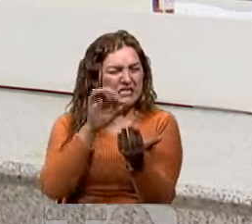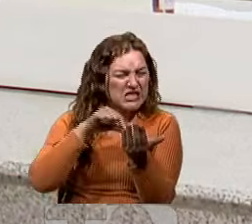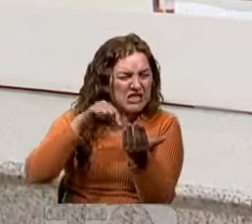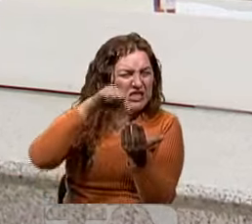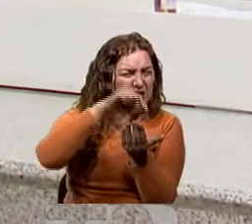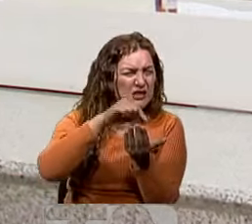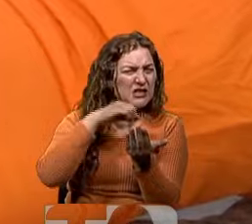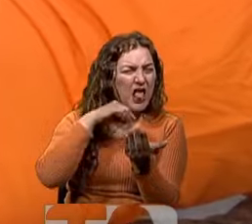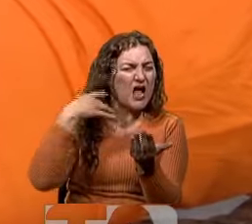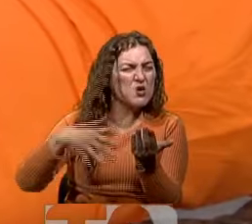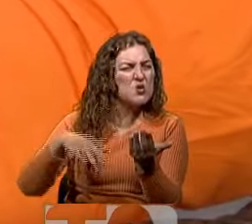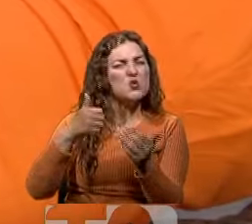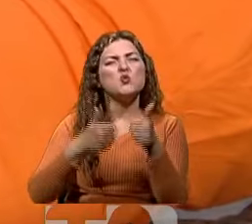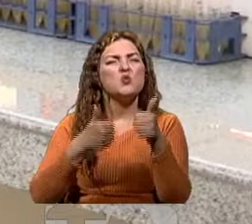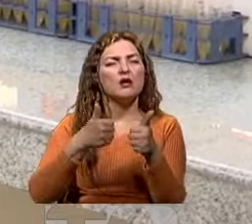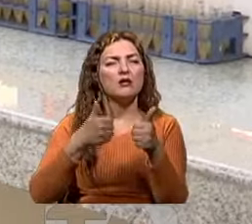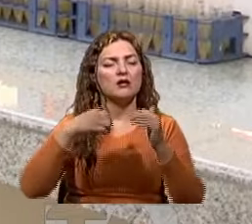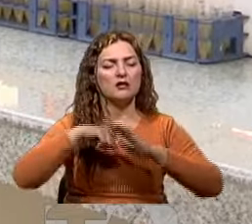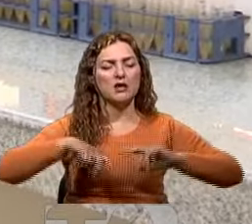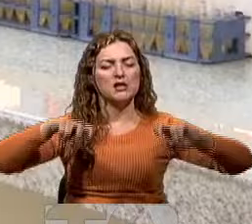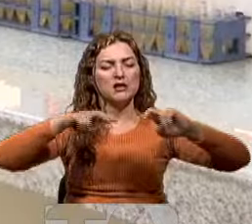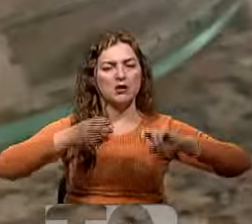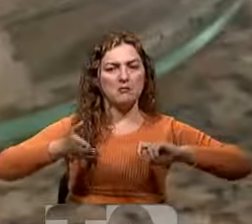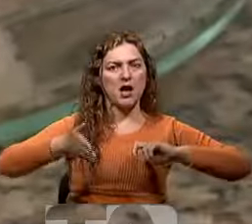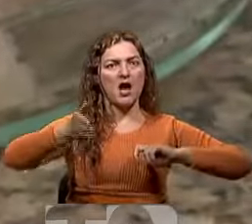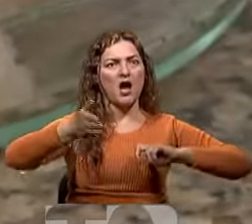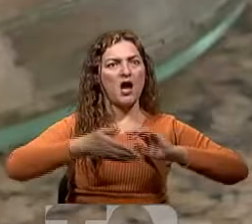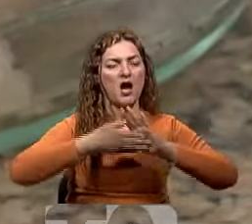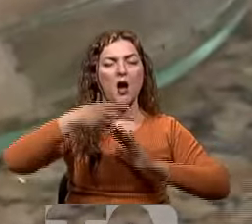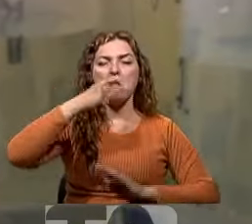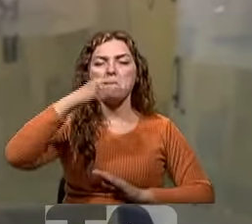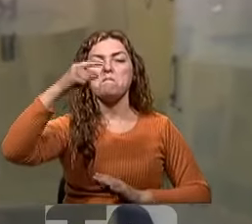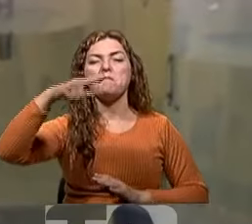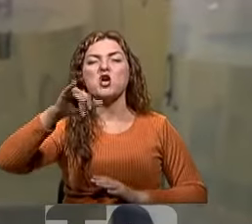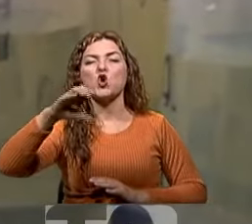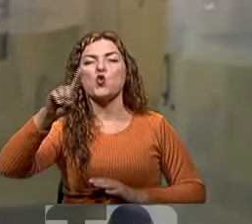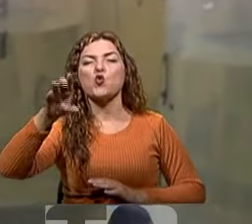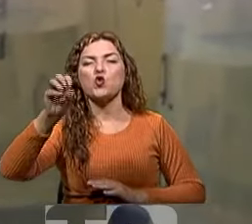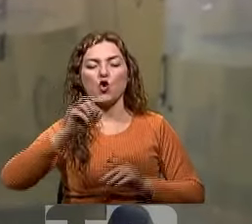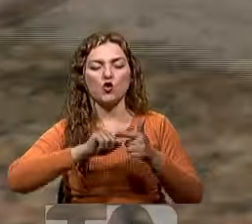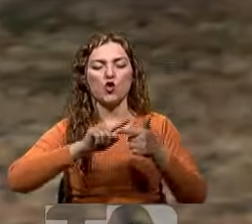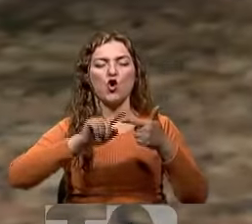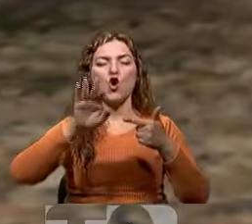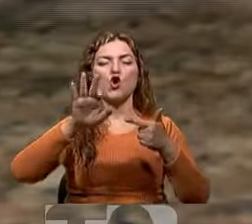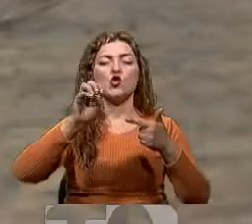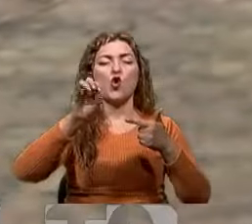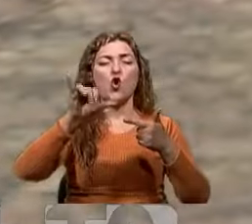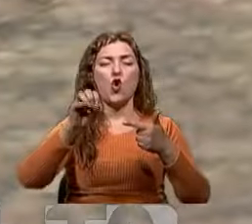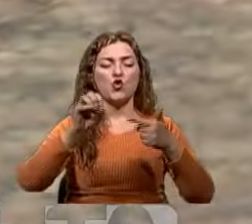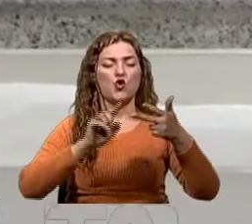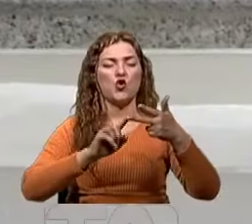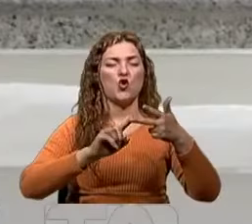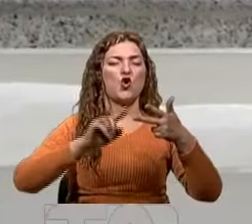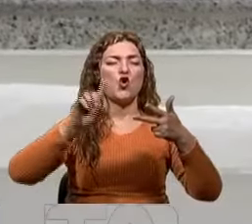concentración de contaminantes. Según el estudio, especies de pescados como picudo y toyo presentaron niveles altos, el dorado nivel